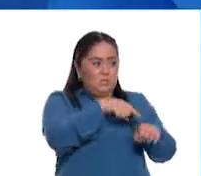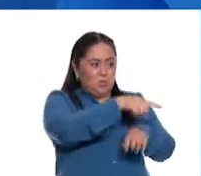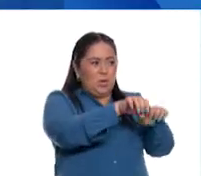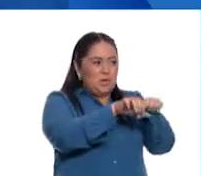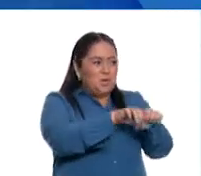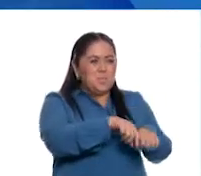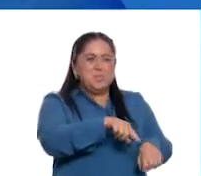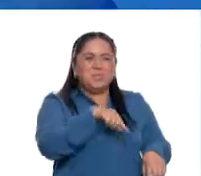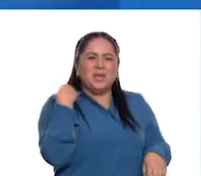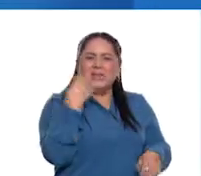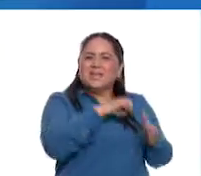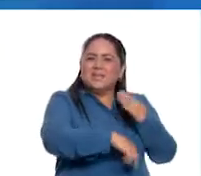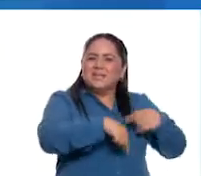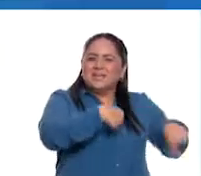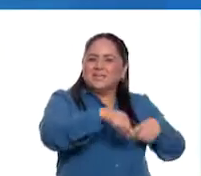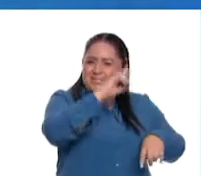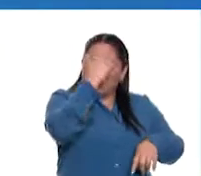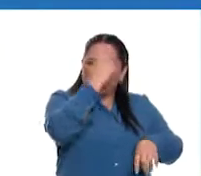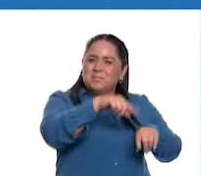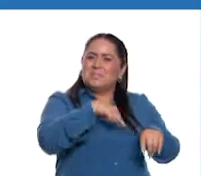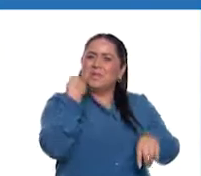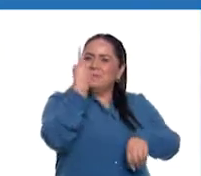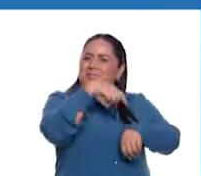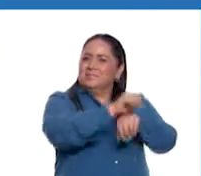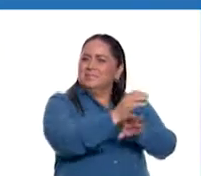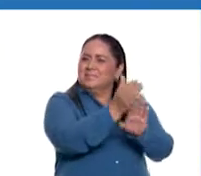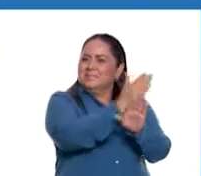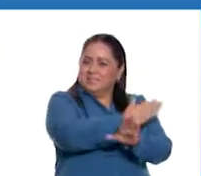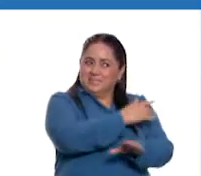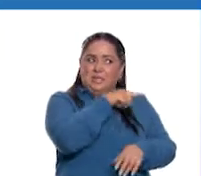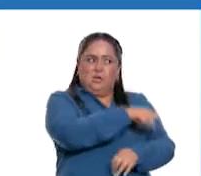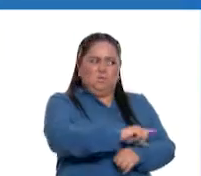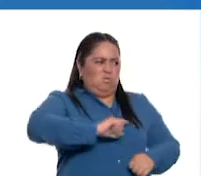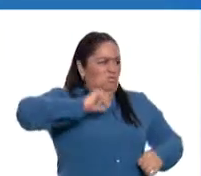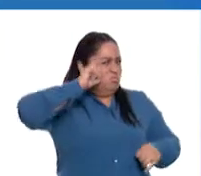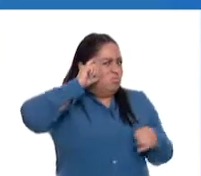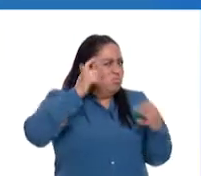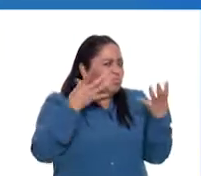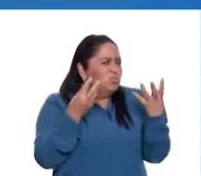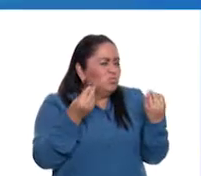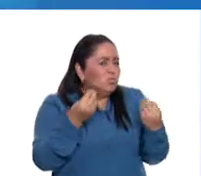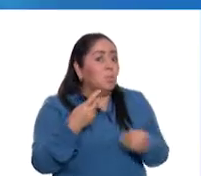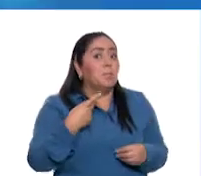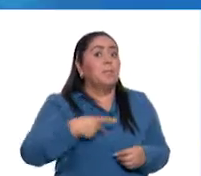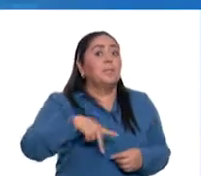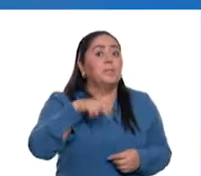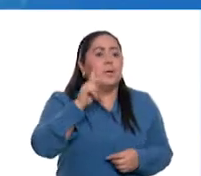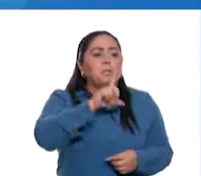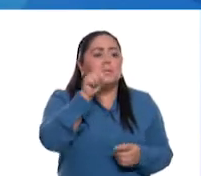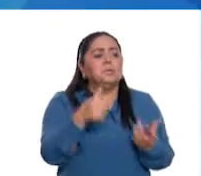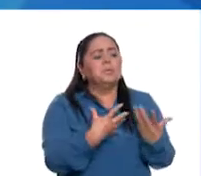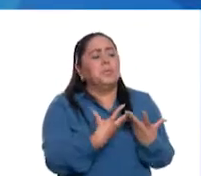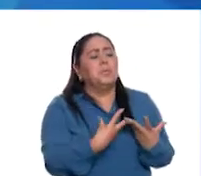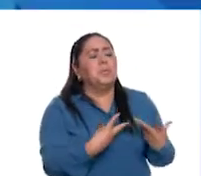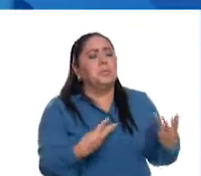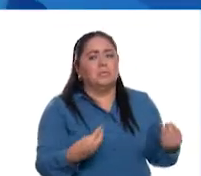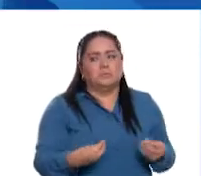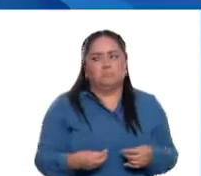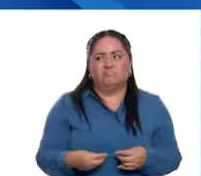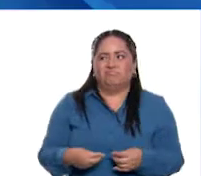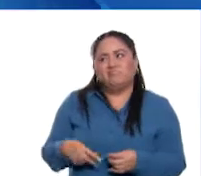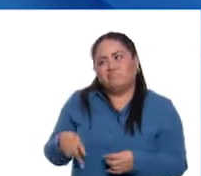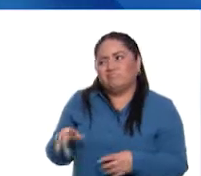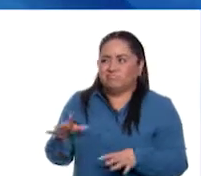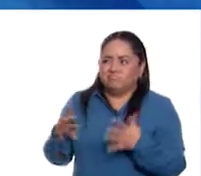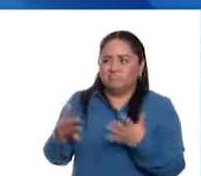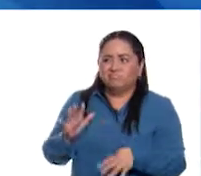favorito, como el tuyo de la semana pasada. Te enojas mucho. Pero al rato se te pasa. Pues más o